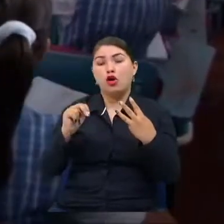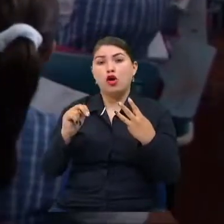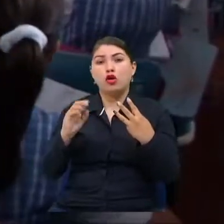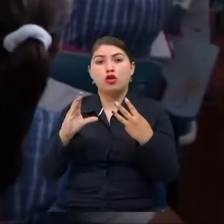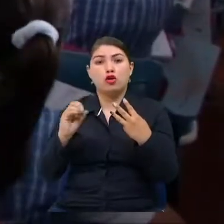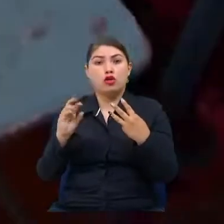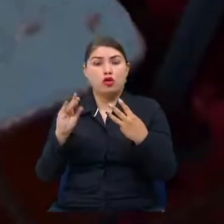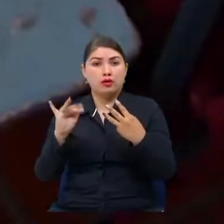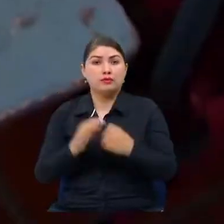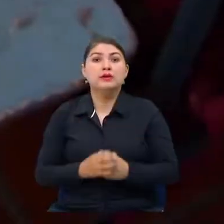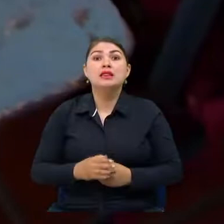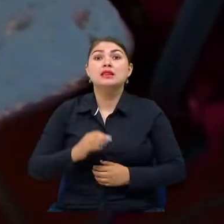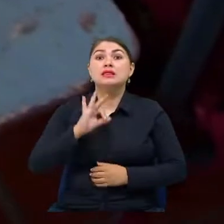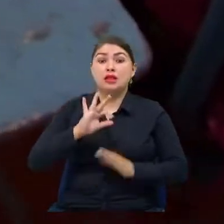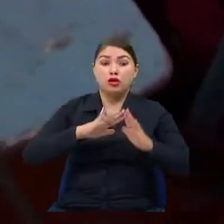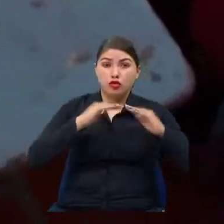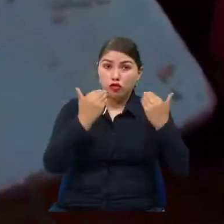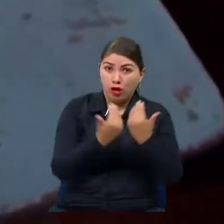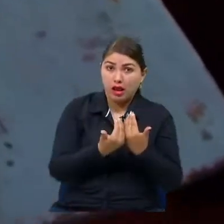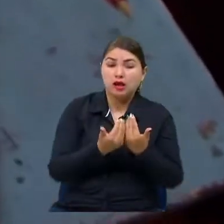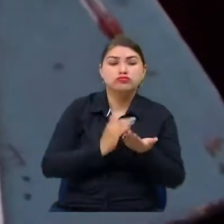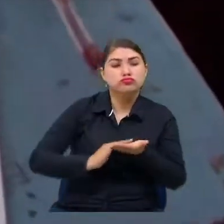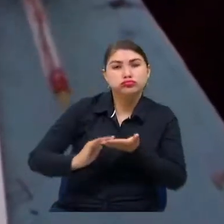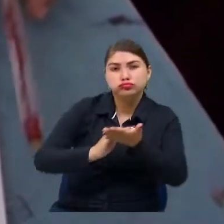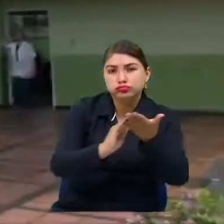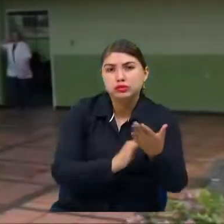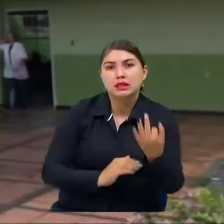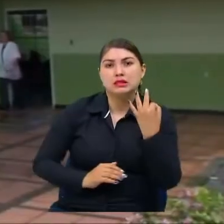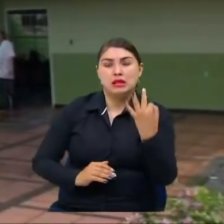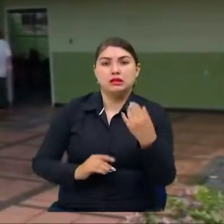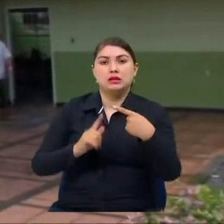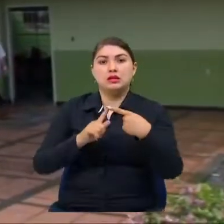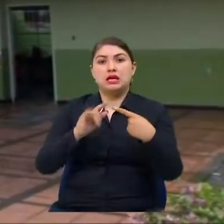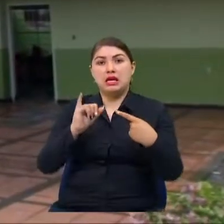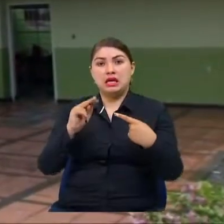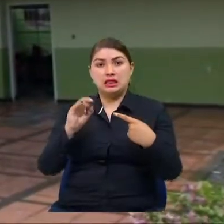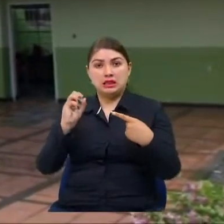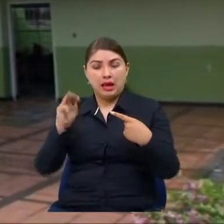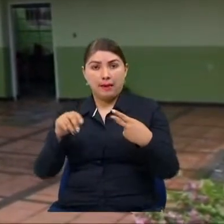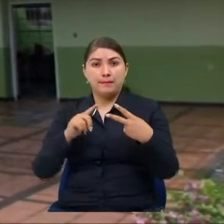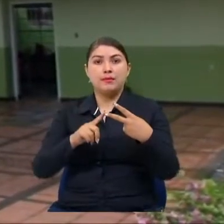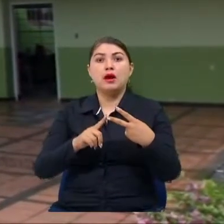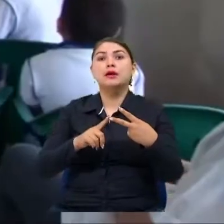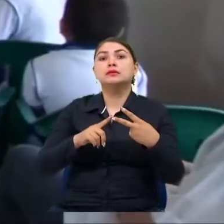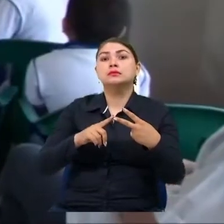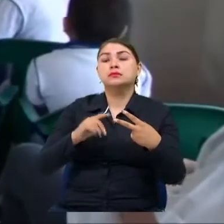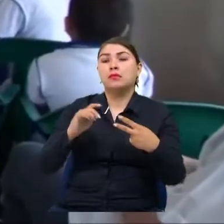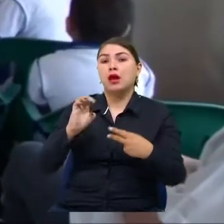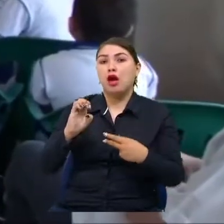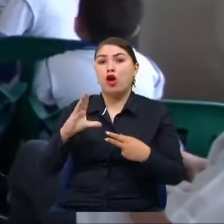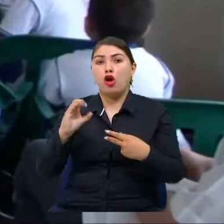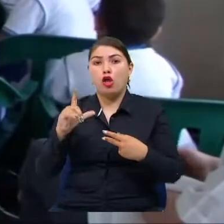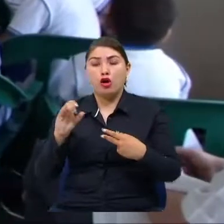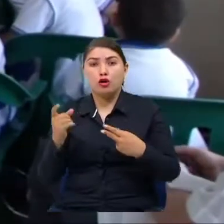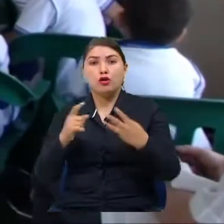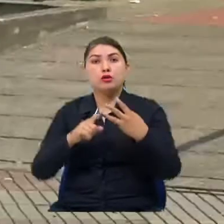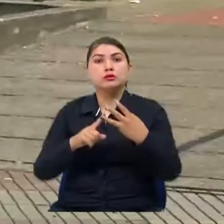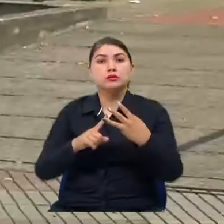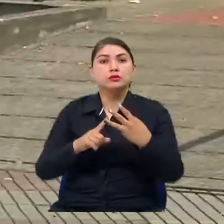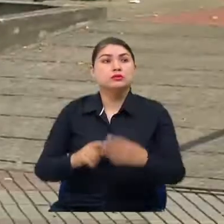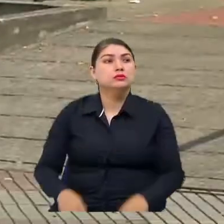colegios: el Tecnológico, el INEM y el Santander. Así se crearán 10.000 cupos escolares más.